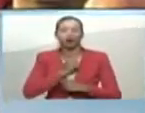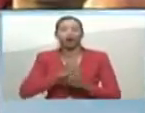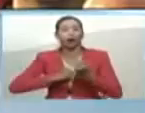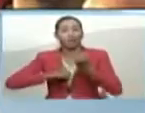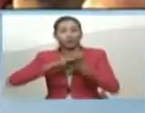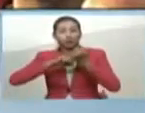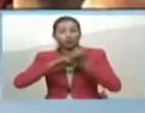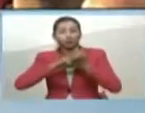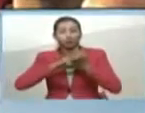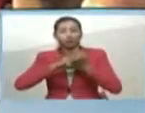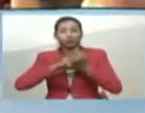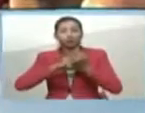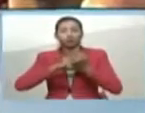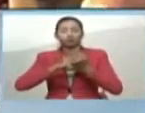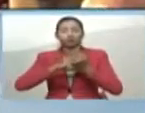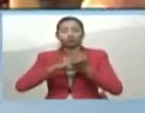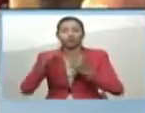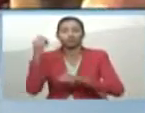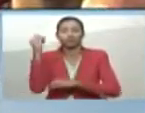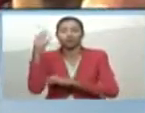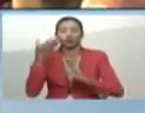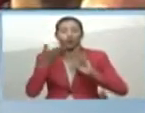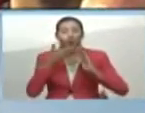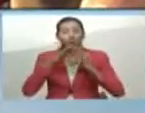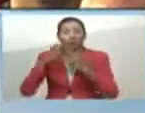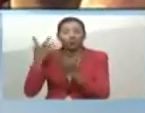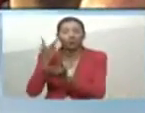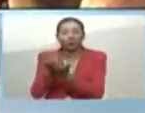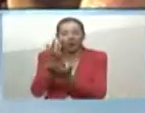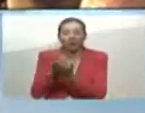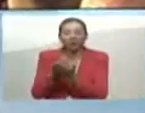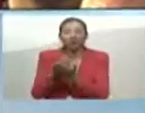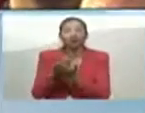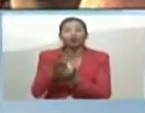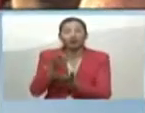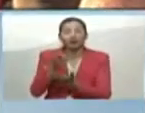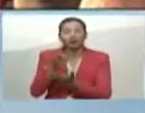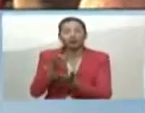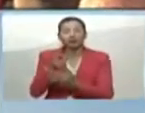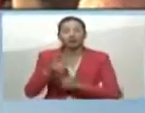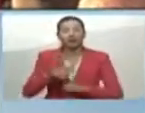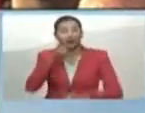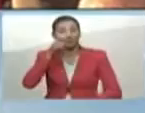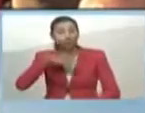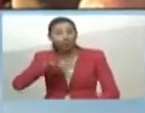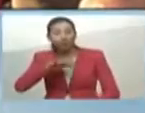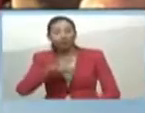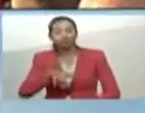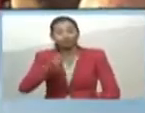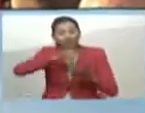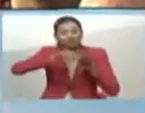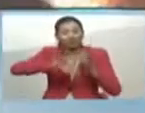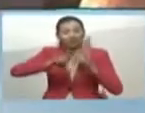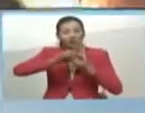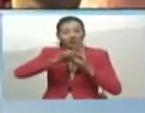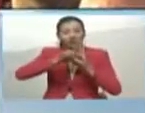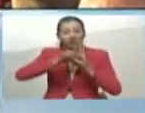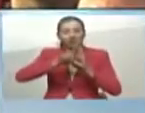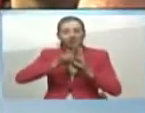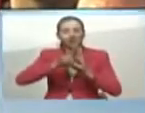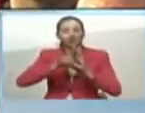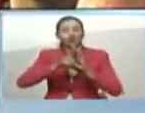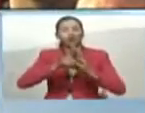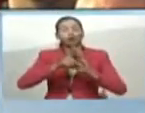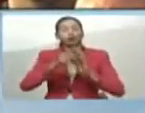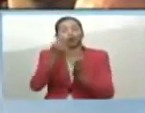el Parlamento Comunal en tanto son la materialización del pueblo legislador hecho